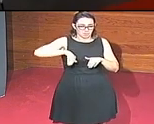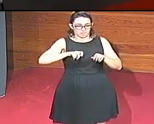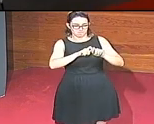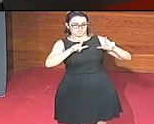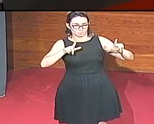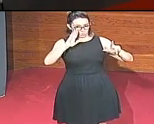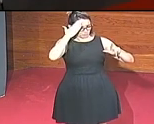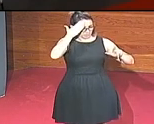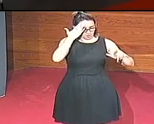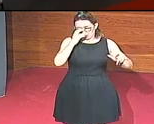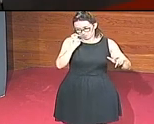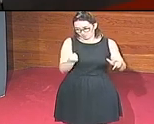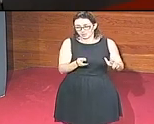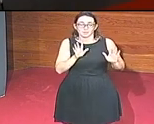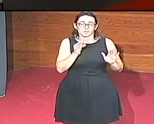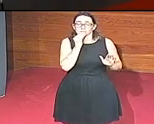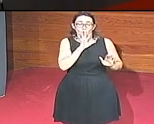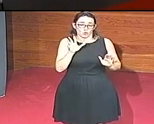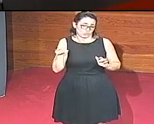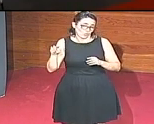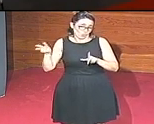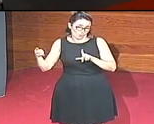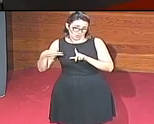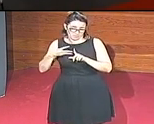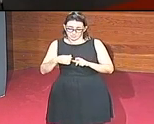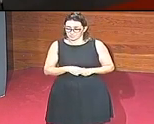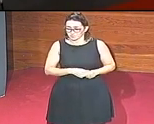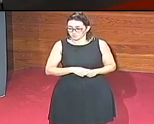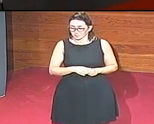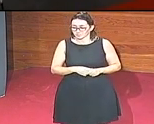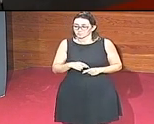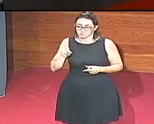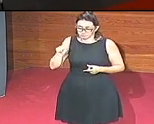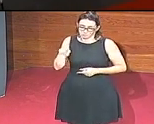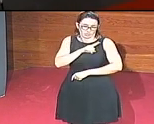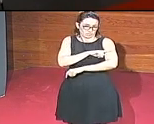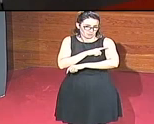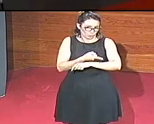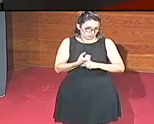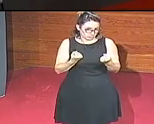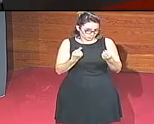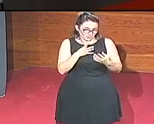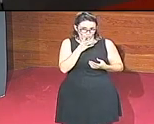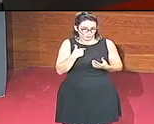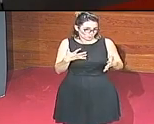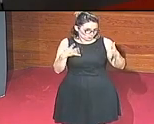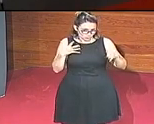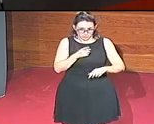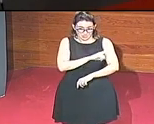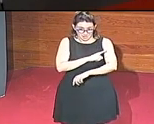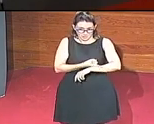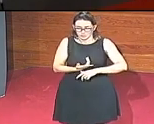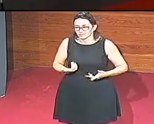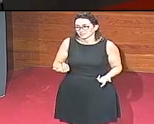pues ganas en que ha quedado mejor el de la web no y lo mismo más gráficos de deportes como veis me gusta mucho el deporte todo lo que ves es